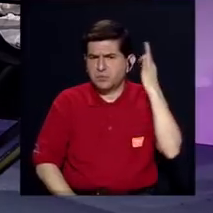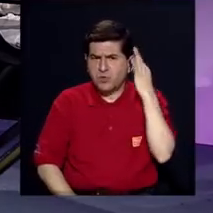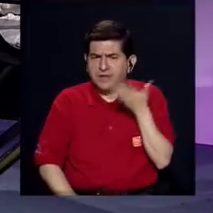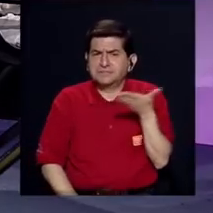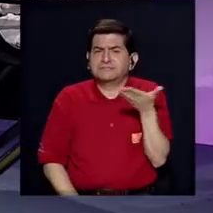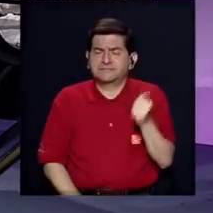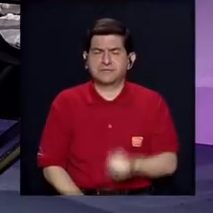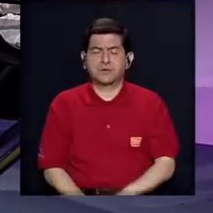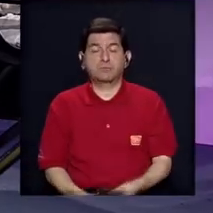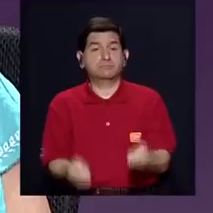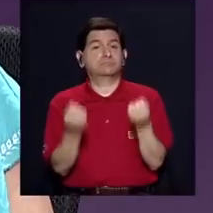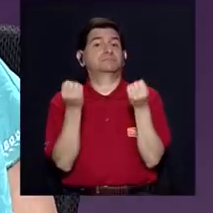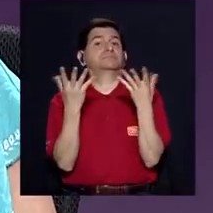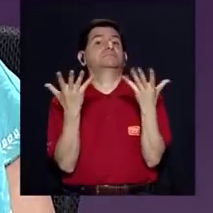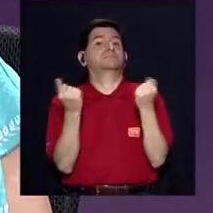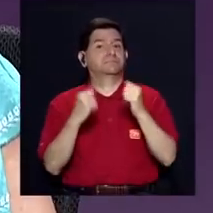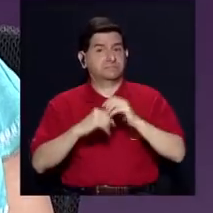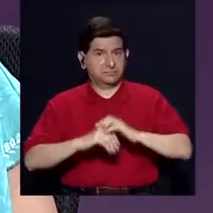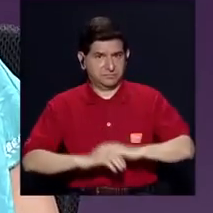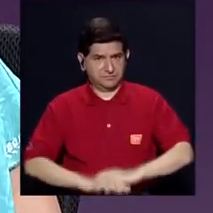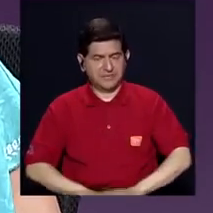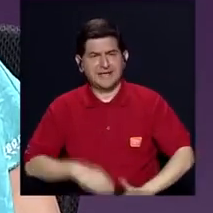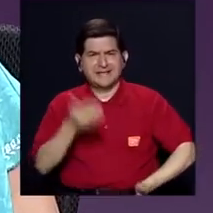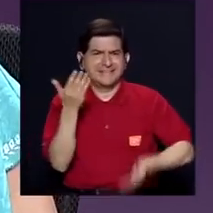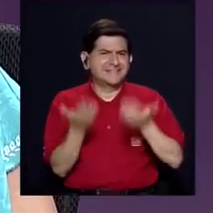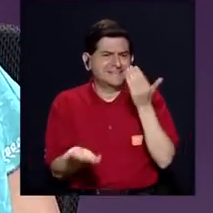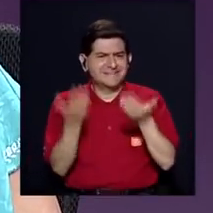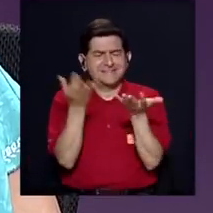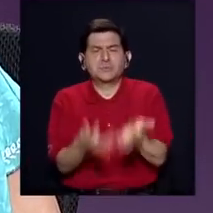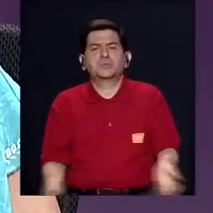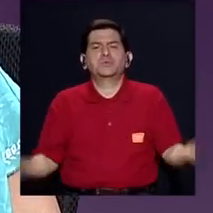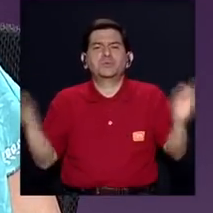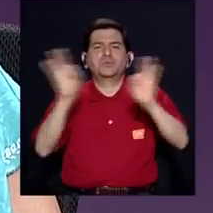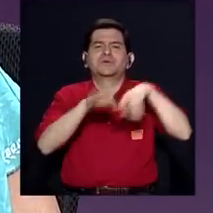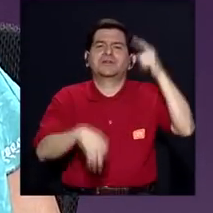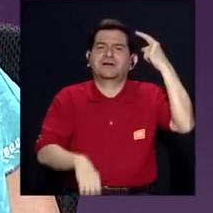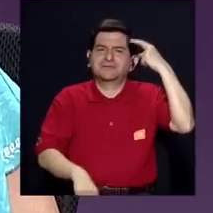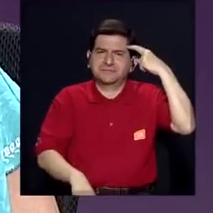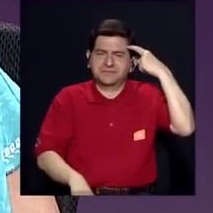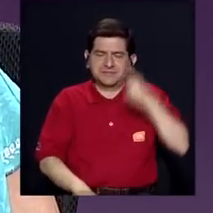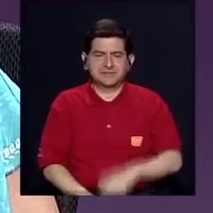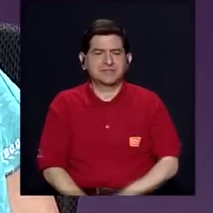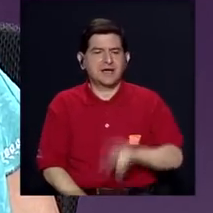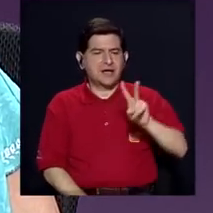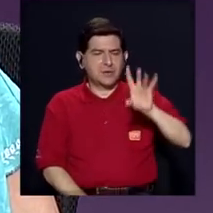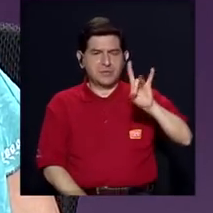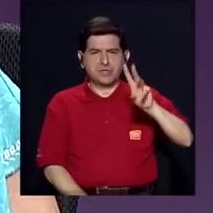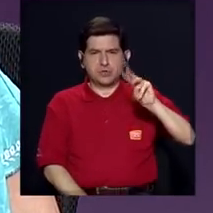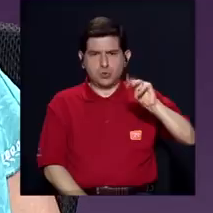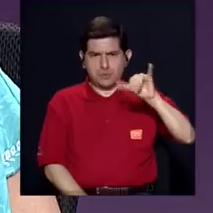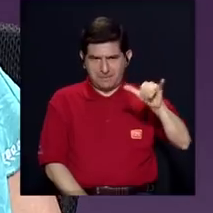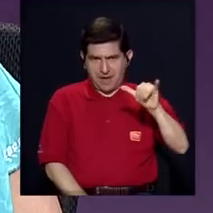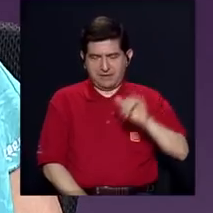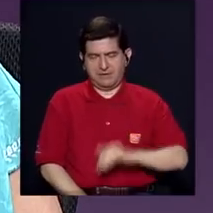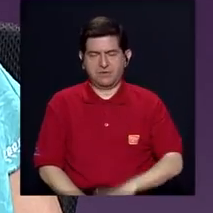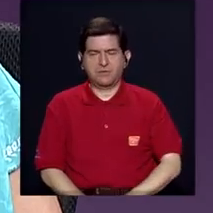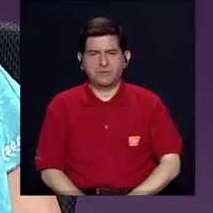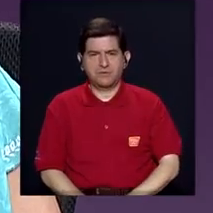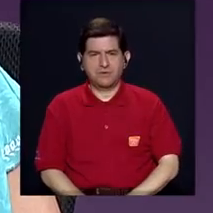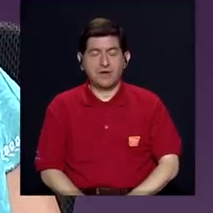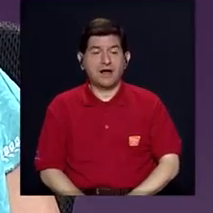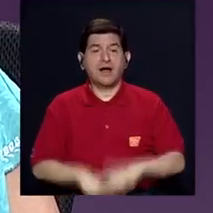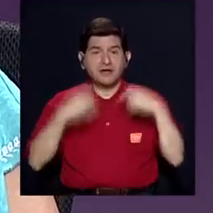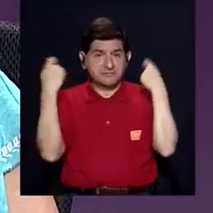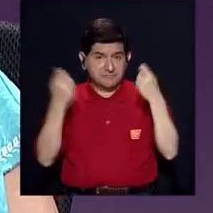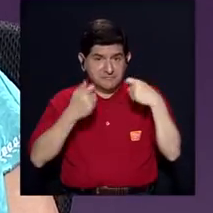pues son bastantes quizás este es importante pensar que el 28 de mayo precisamente se